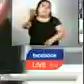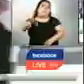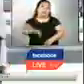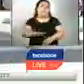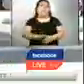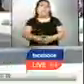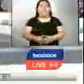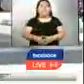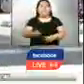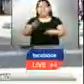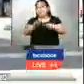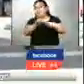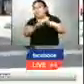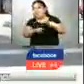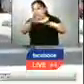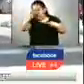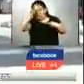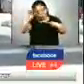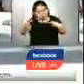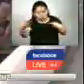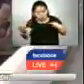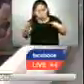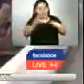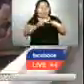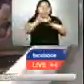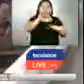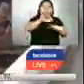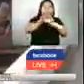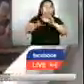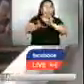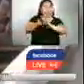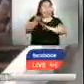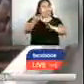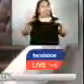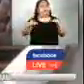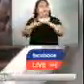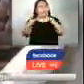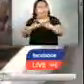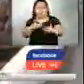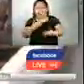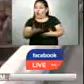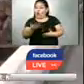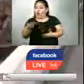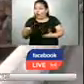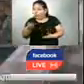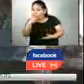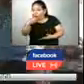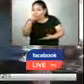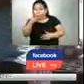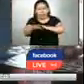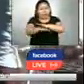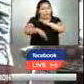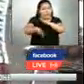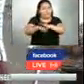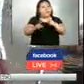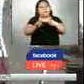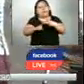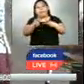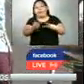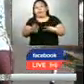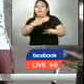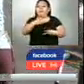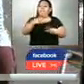y que factores como el desempleo aseguran que aumentó, así como el costo de los precios de la canasta básica y el costo de la